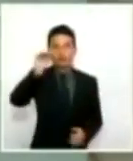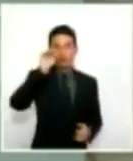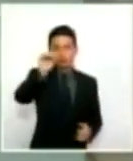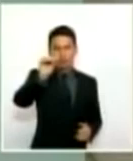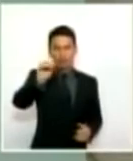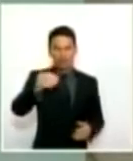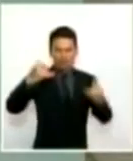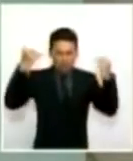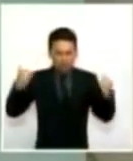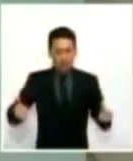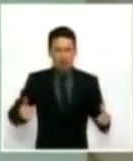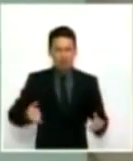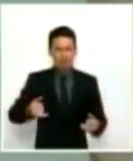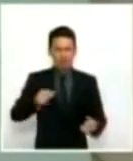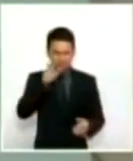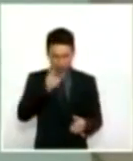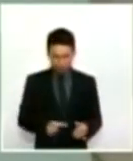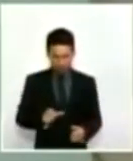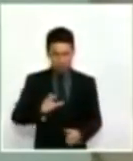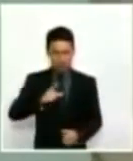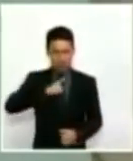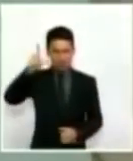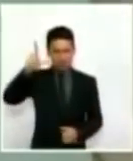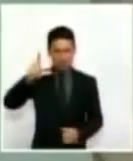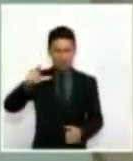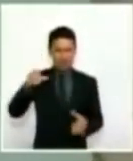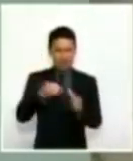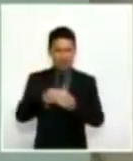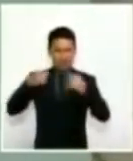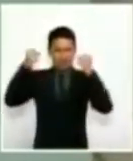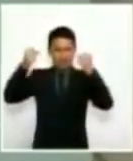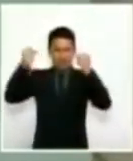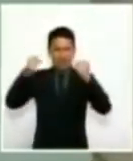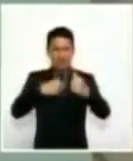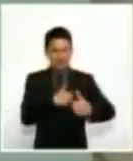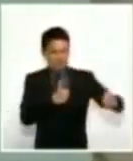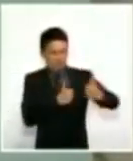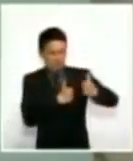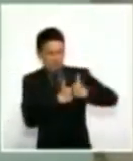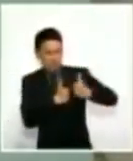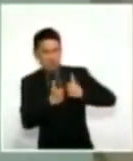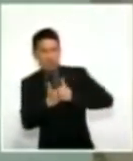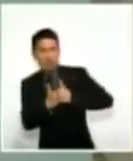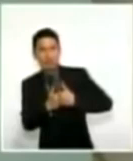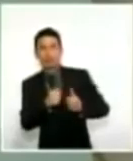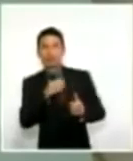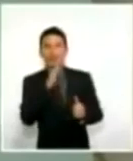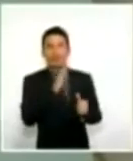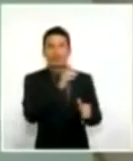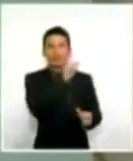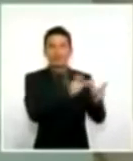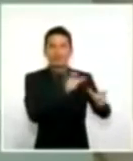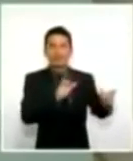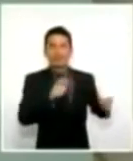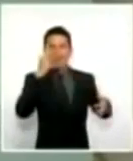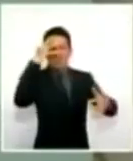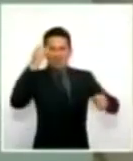el derramamiento de sangre de un dirigente sindical que es perseguido por orden de algunos miembros del